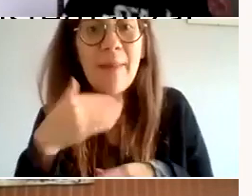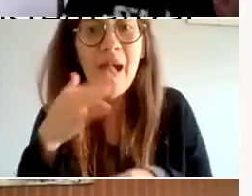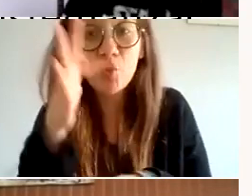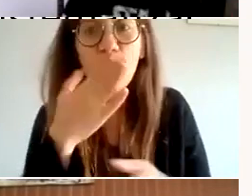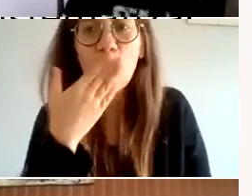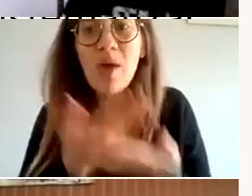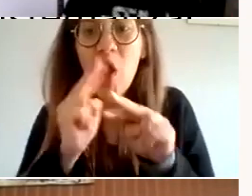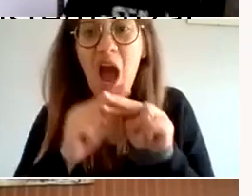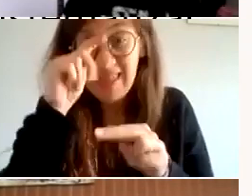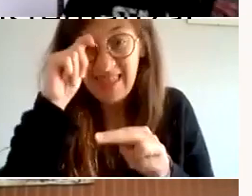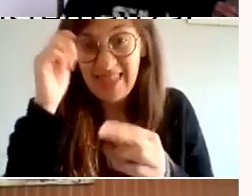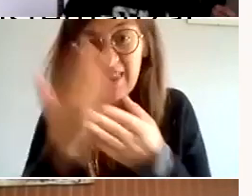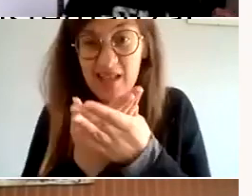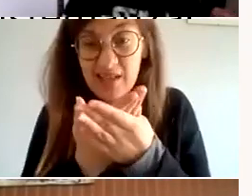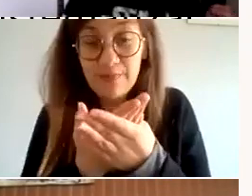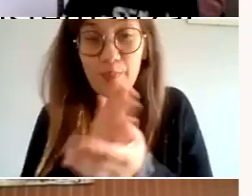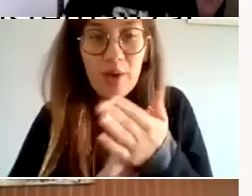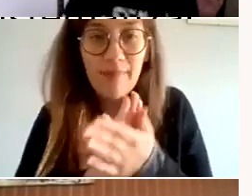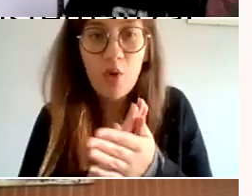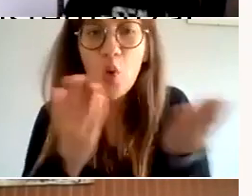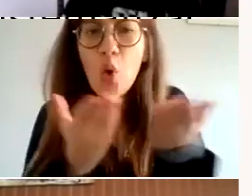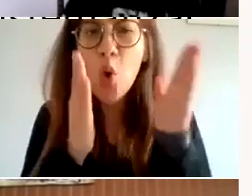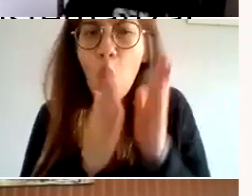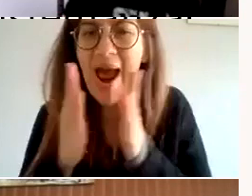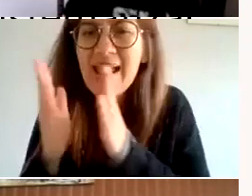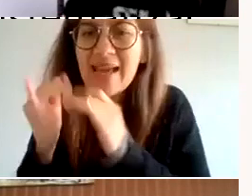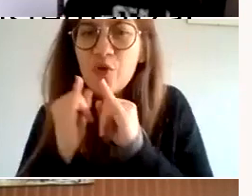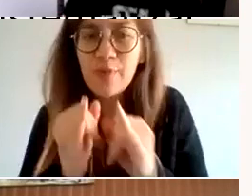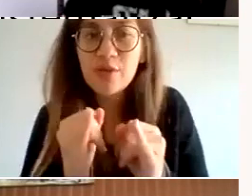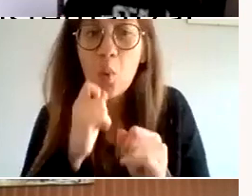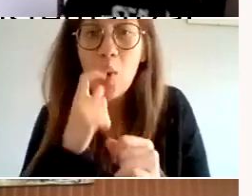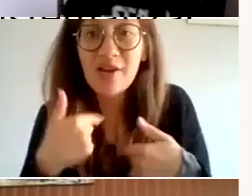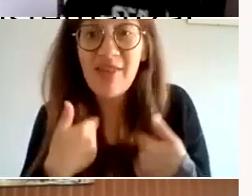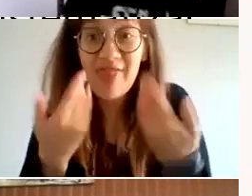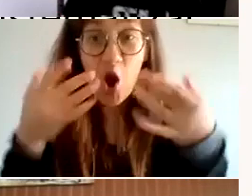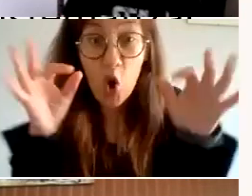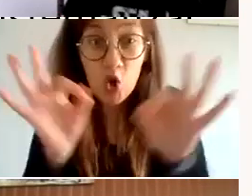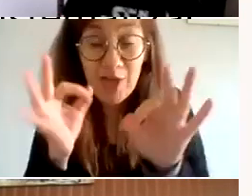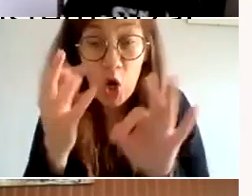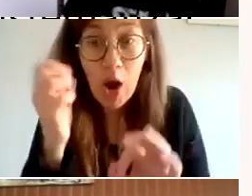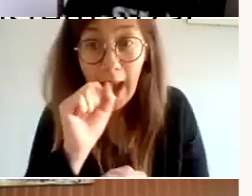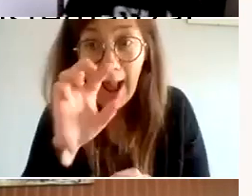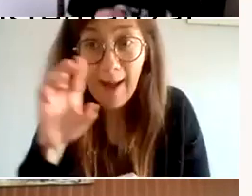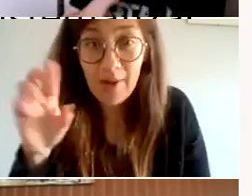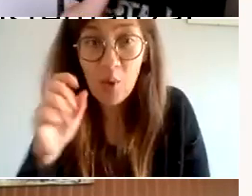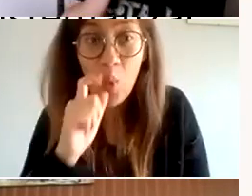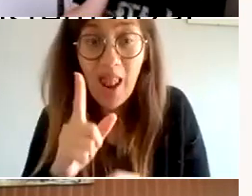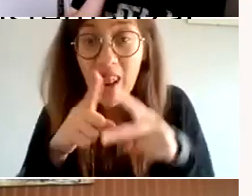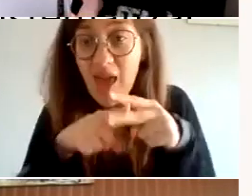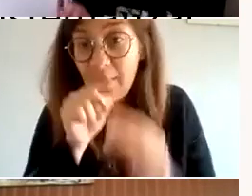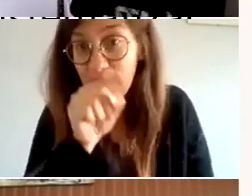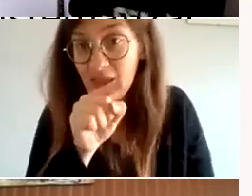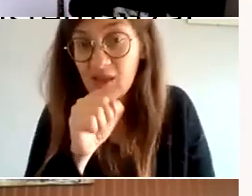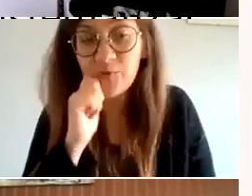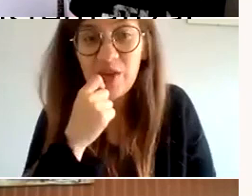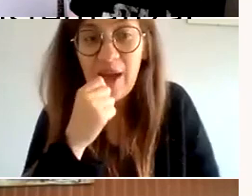de organización de contenido. Que en este caso yo les recomiendo Mendeley, que es una herramienta donde tú puedes tener sobre todo